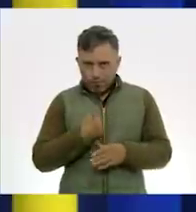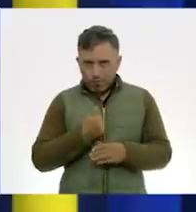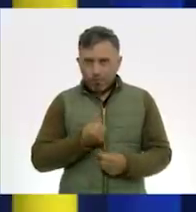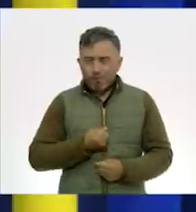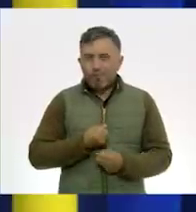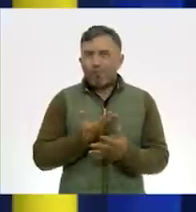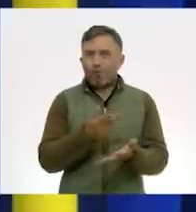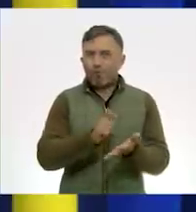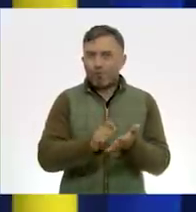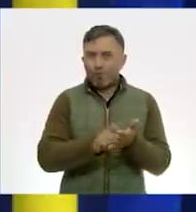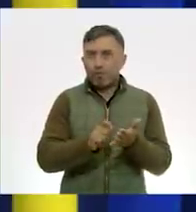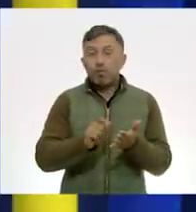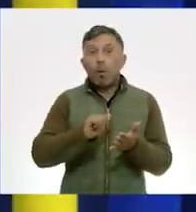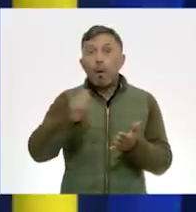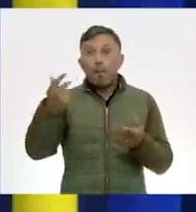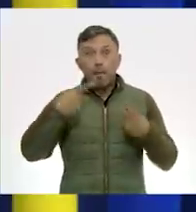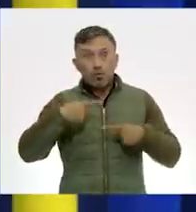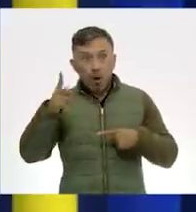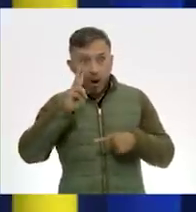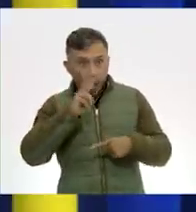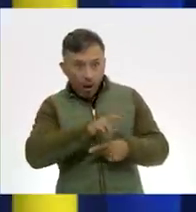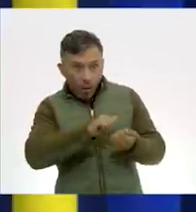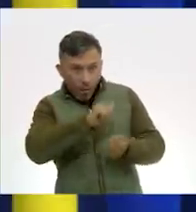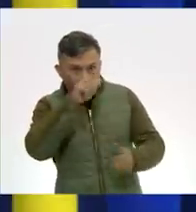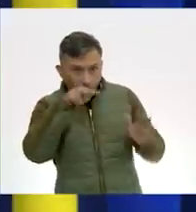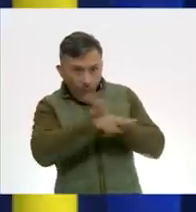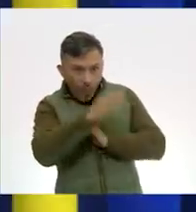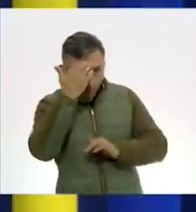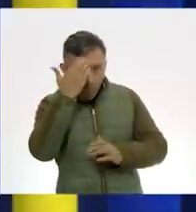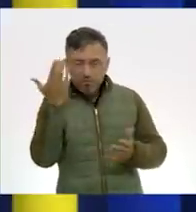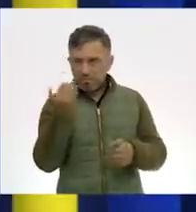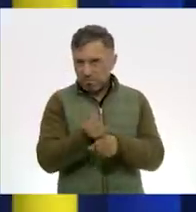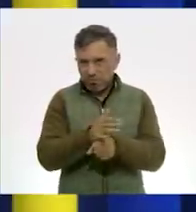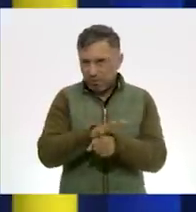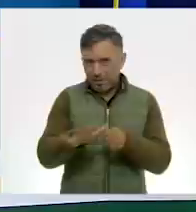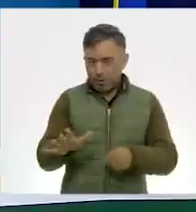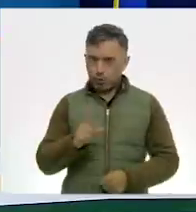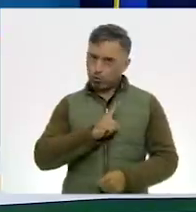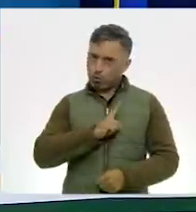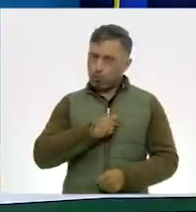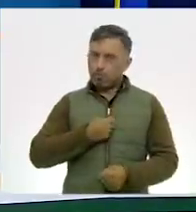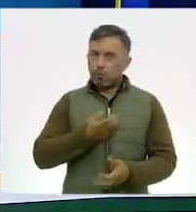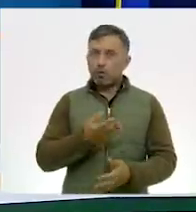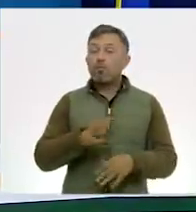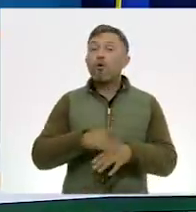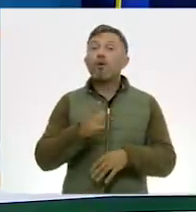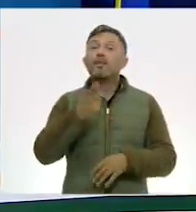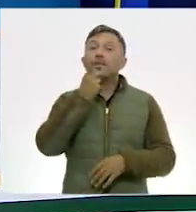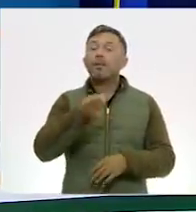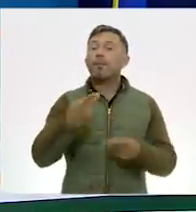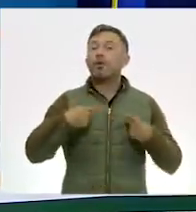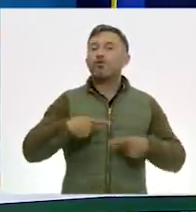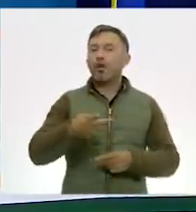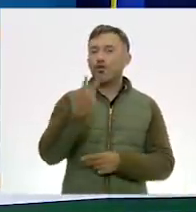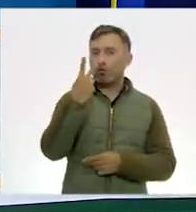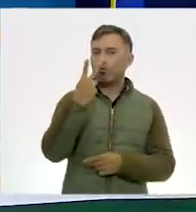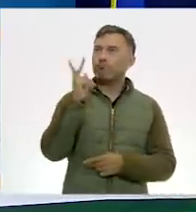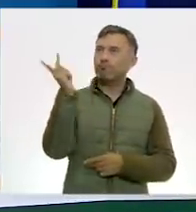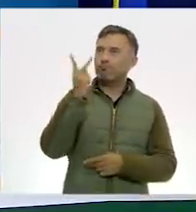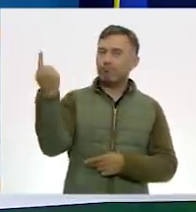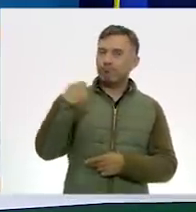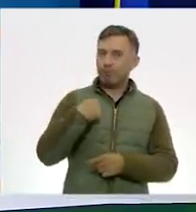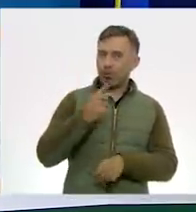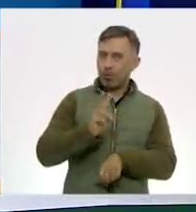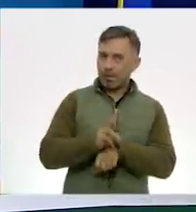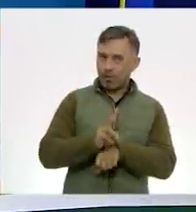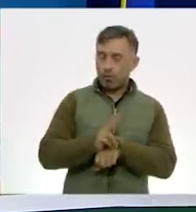hubiéramos podido conocer, ¿no? Por ejemplo, como que tenía 2 personas que lo cuidaron, su mamá y una persona